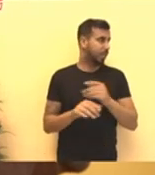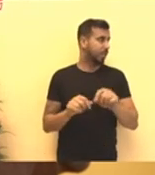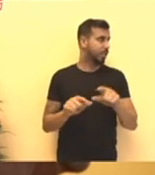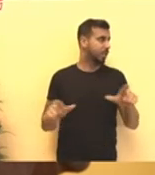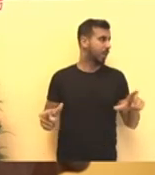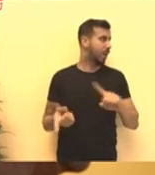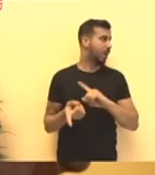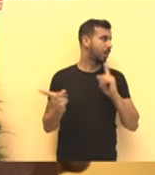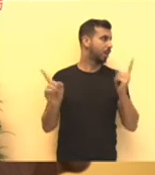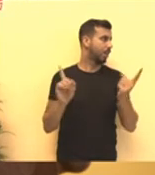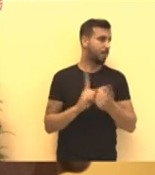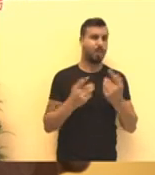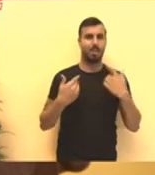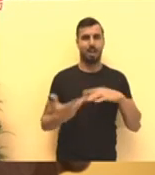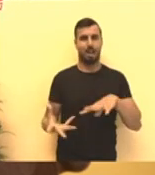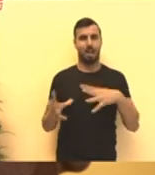adaptada.